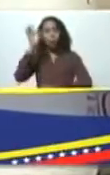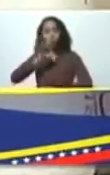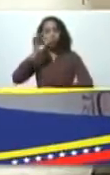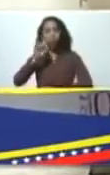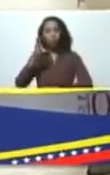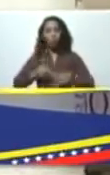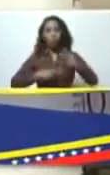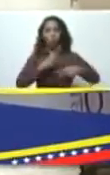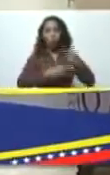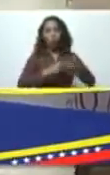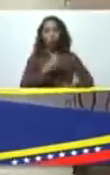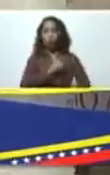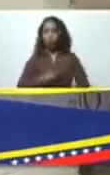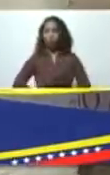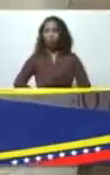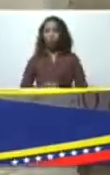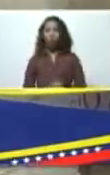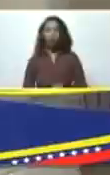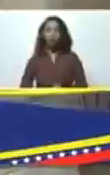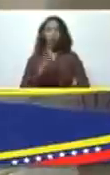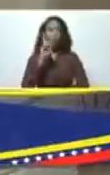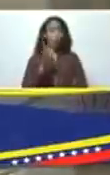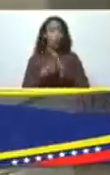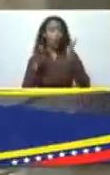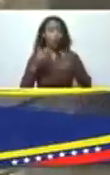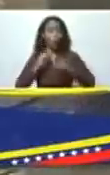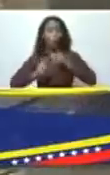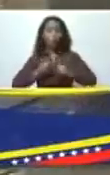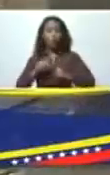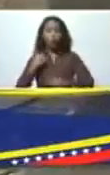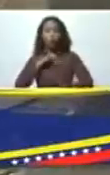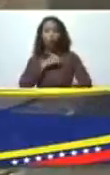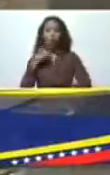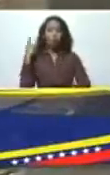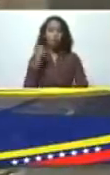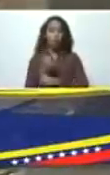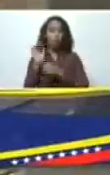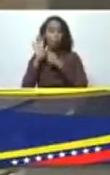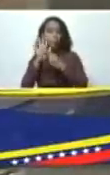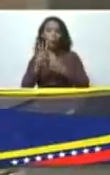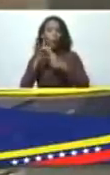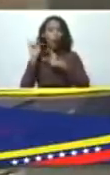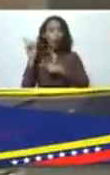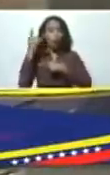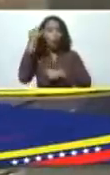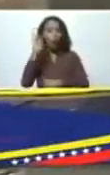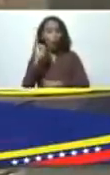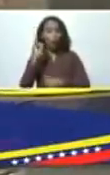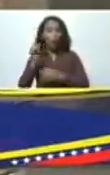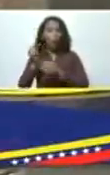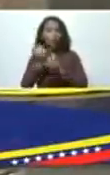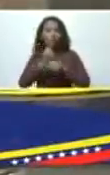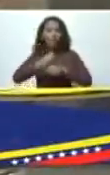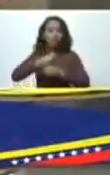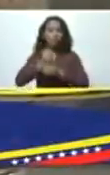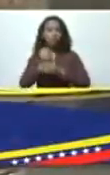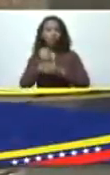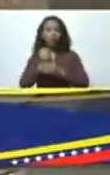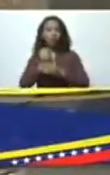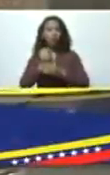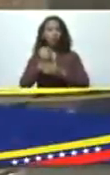de su producción, presidente. Una de las grandes cosas que debemos también destacar es que ellos tienen un molino que